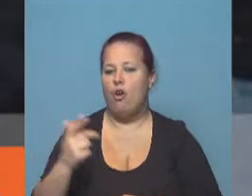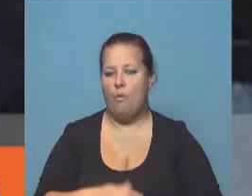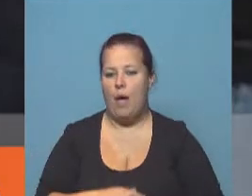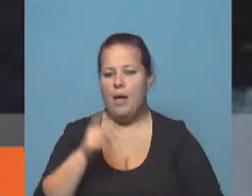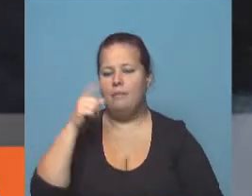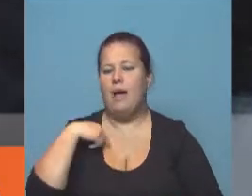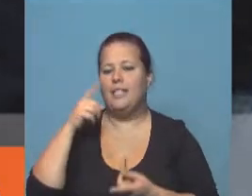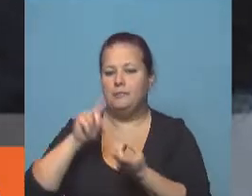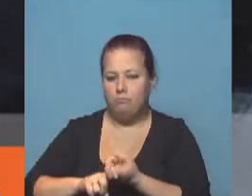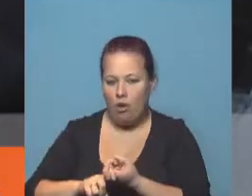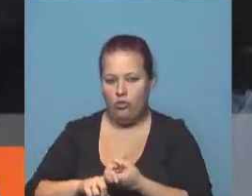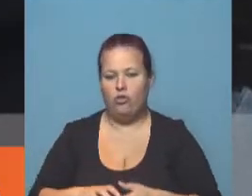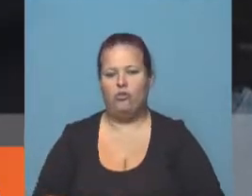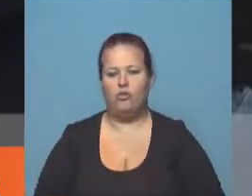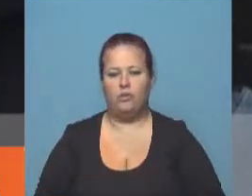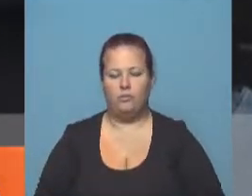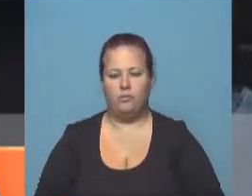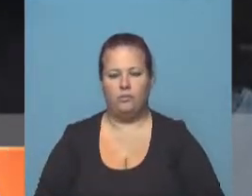a nuestros esposos.